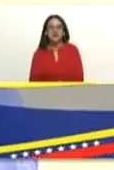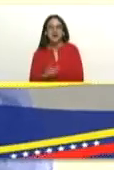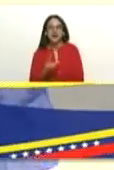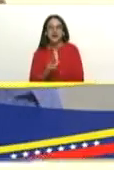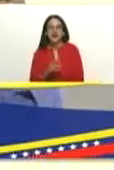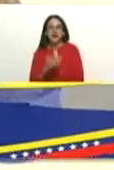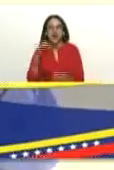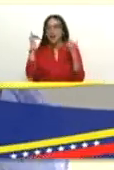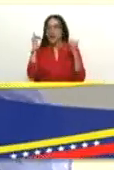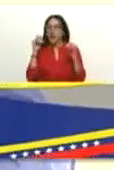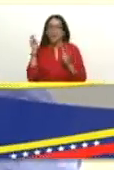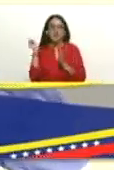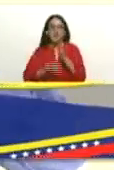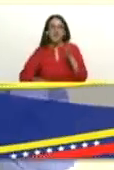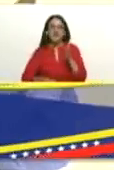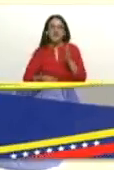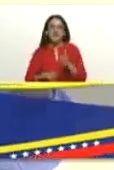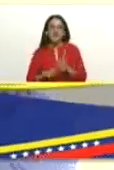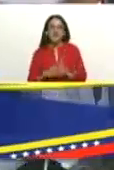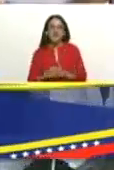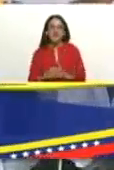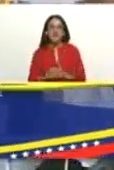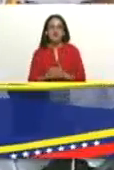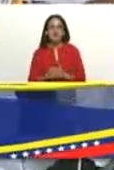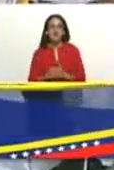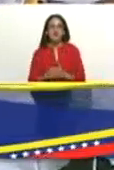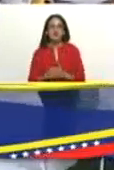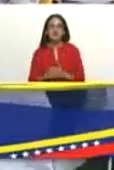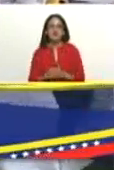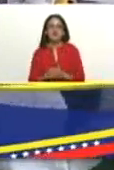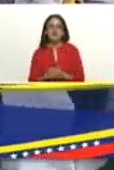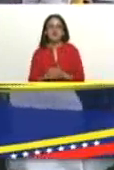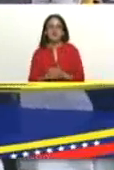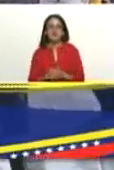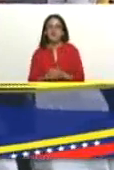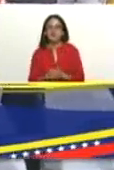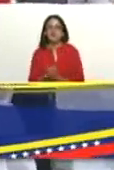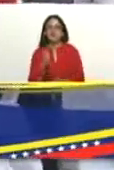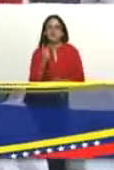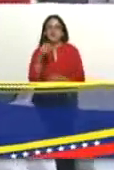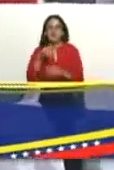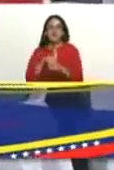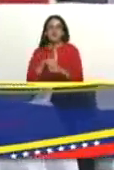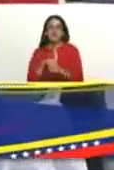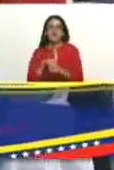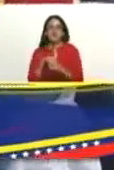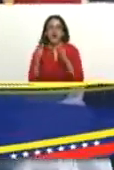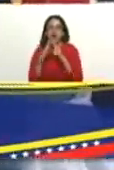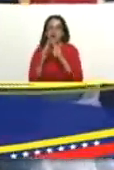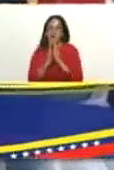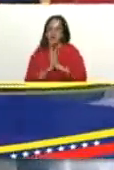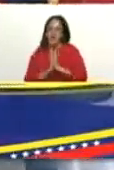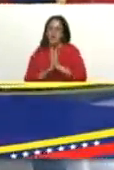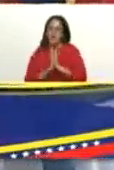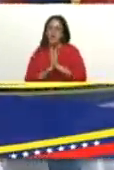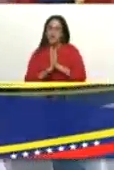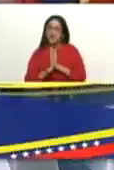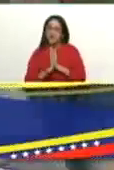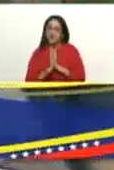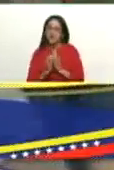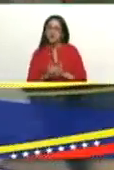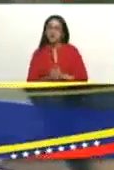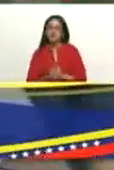verlos rumbeando por la esquina, por la calle ni la plaza. Los quiero ver metidos en su casa. ¿Ah?